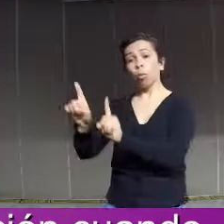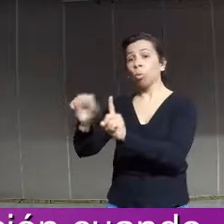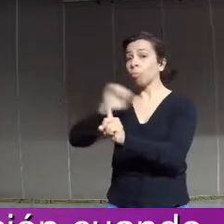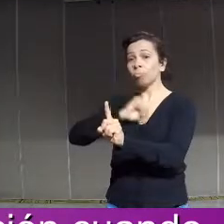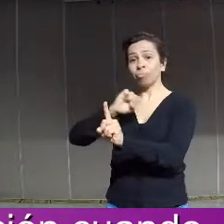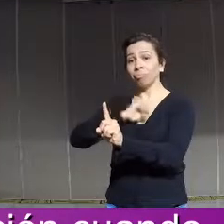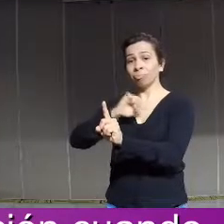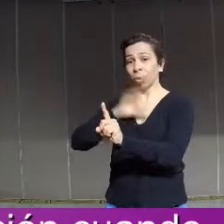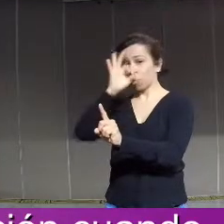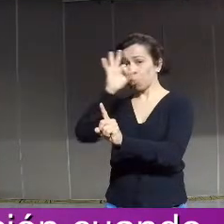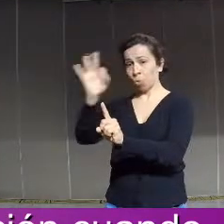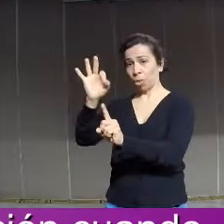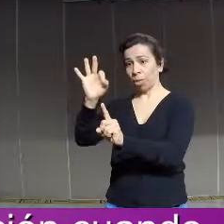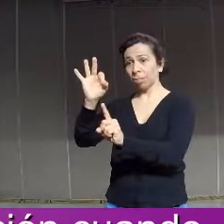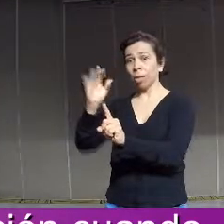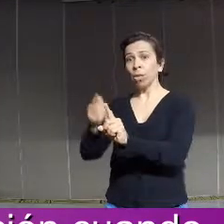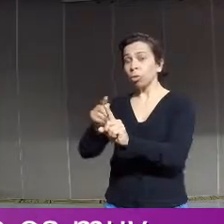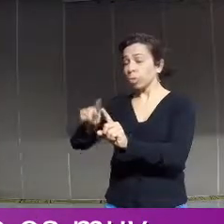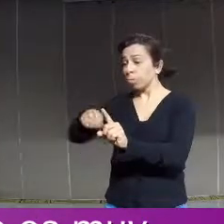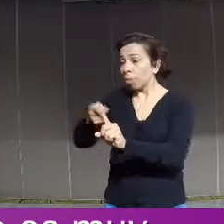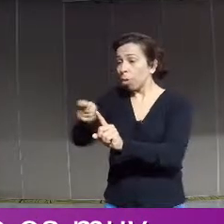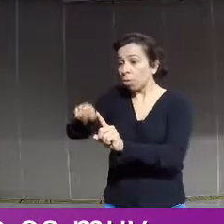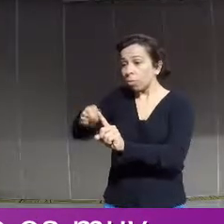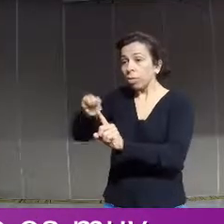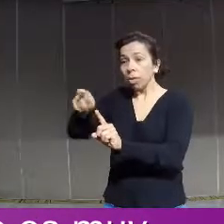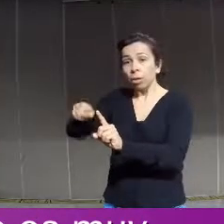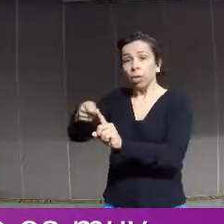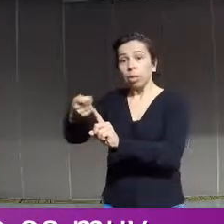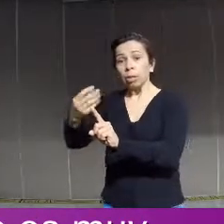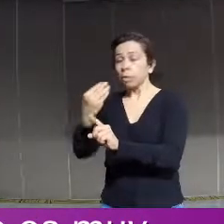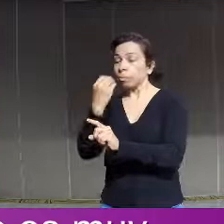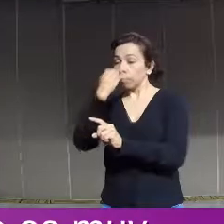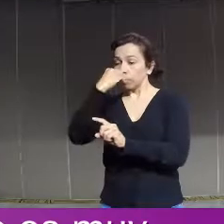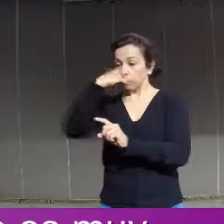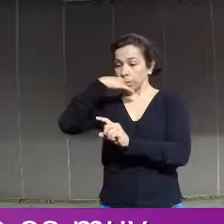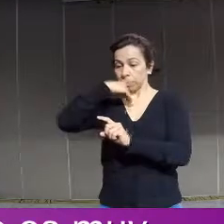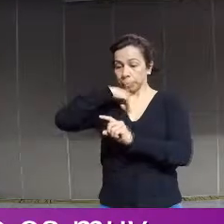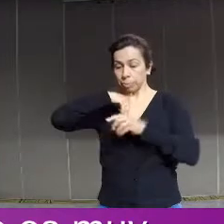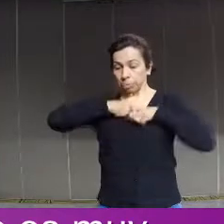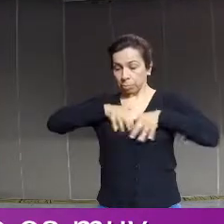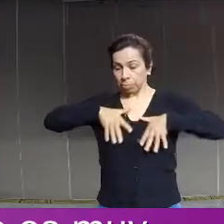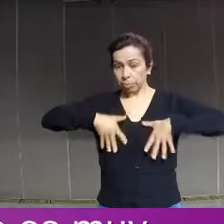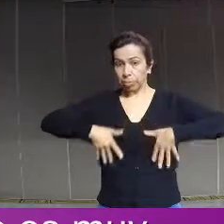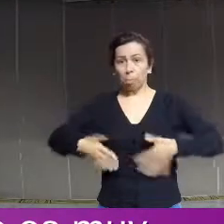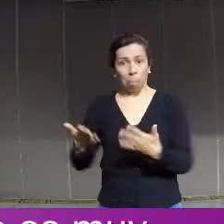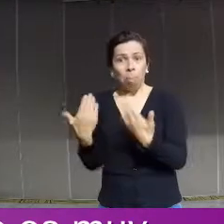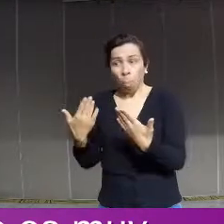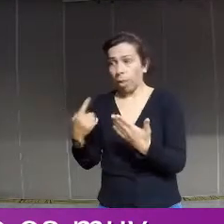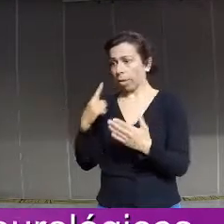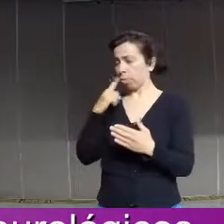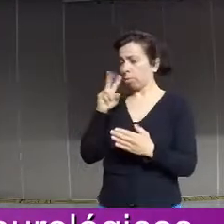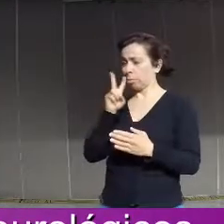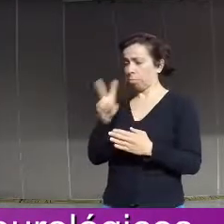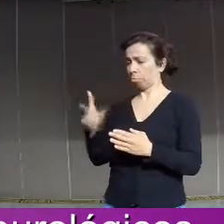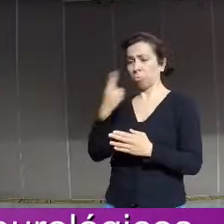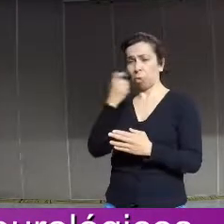Entonces se pueden estar aspirando y no tienen el reflejo de tos. Entonces aparece la congestión ocular durante